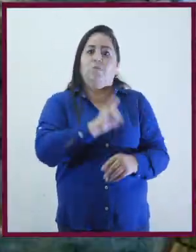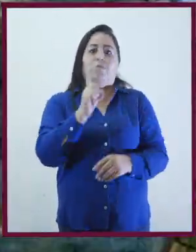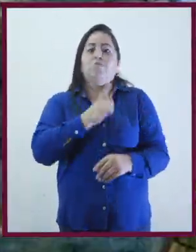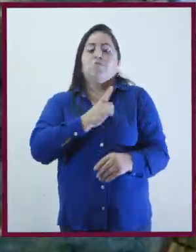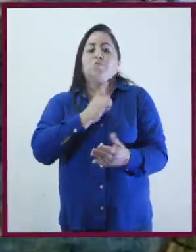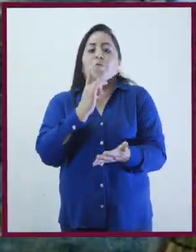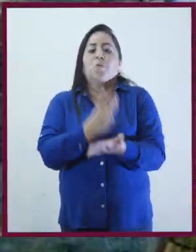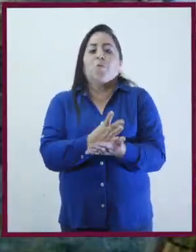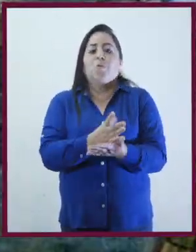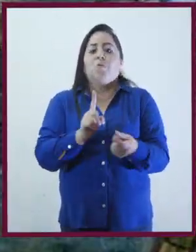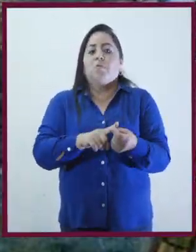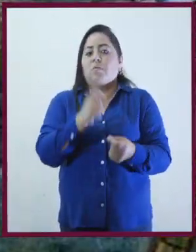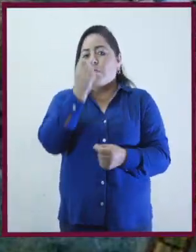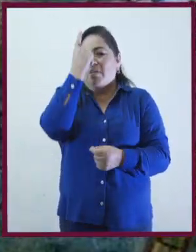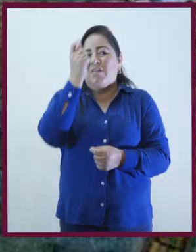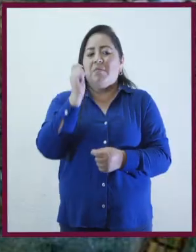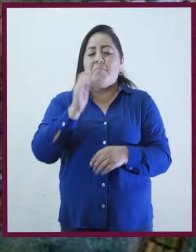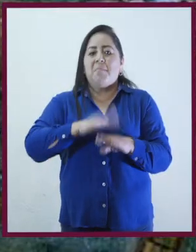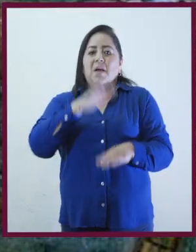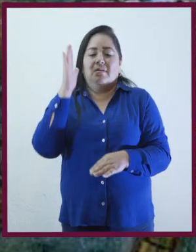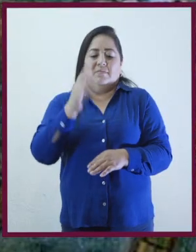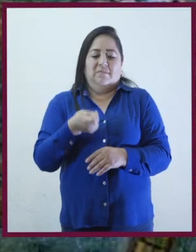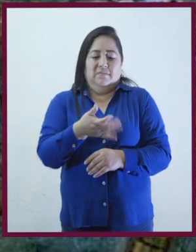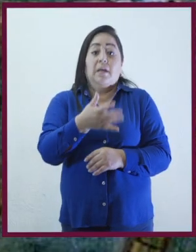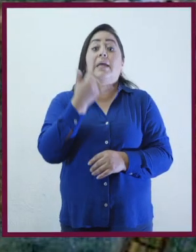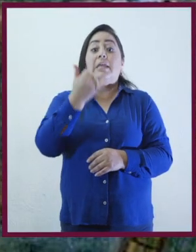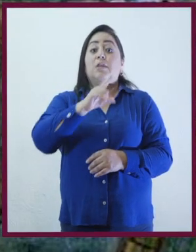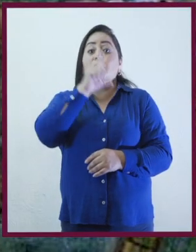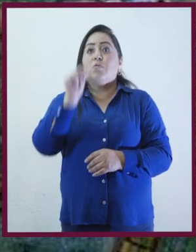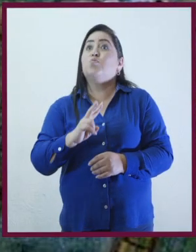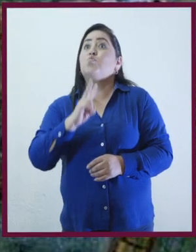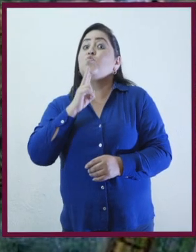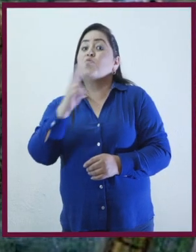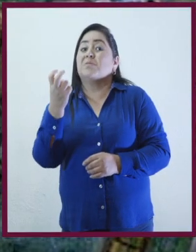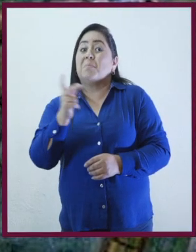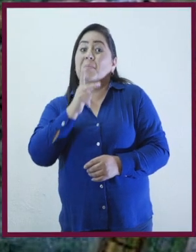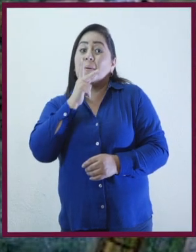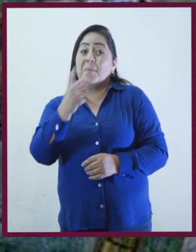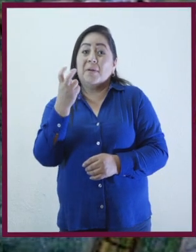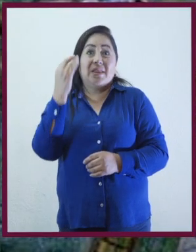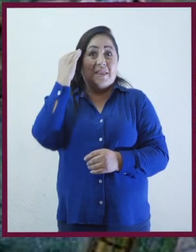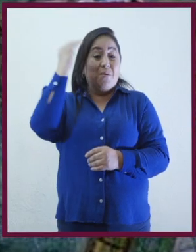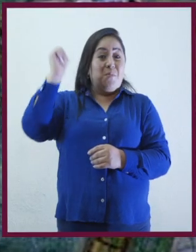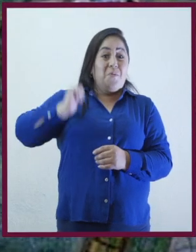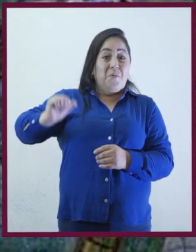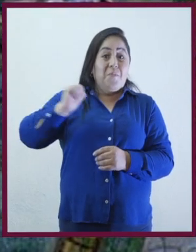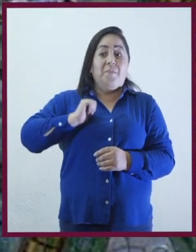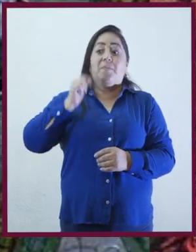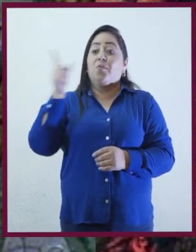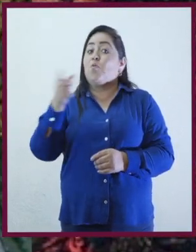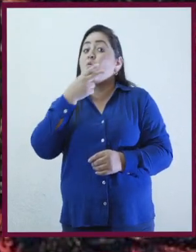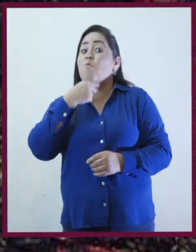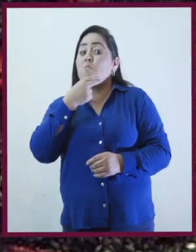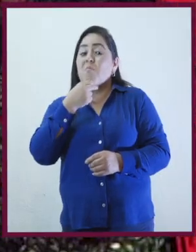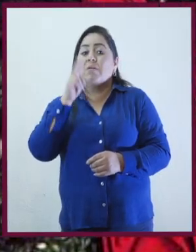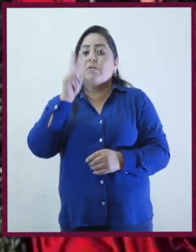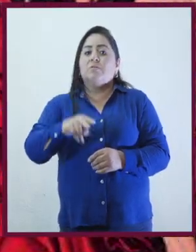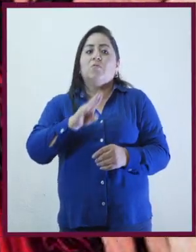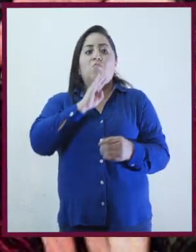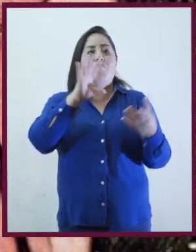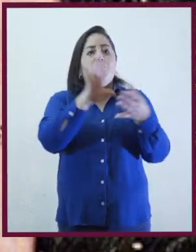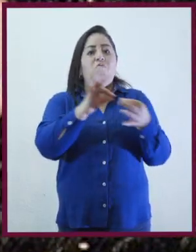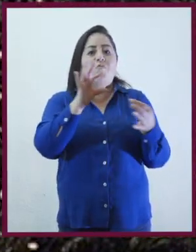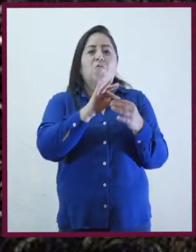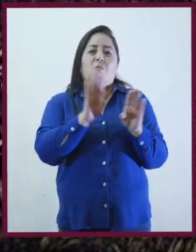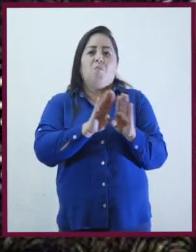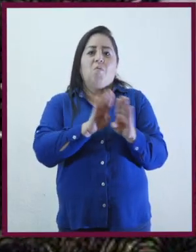una consecuencia más del caos. Al decir en voz alta estas palabras en esa época, Menocchio estaba pronunciando